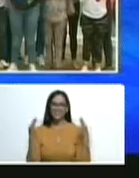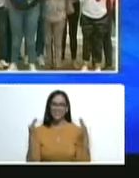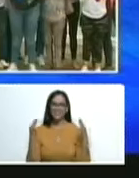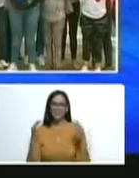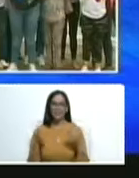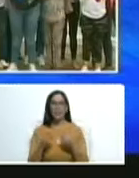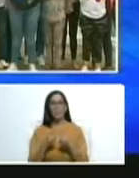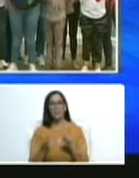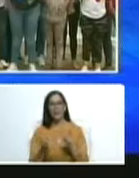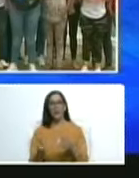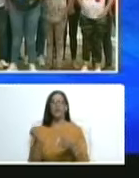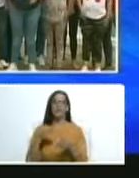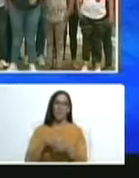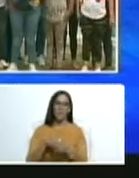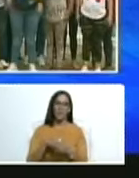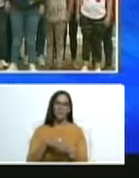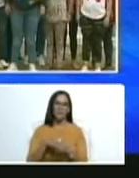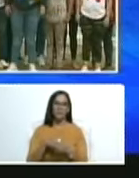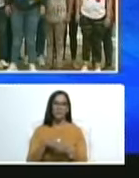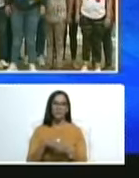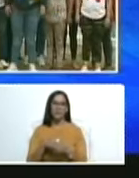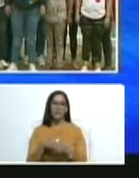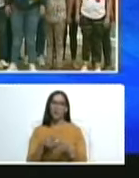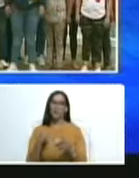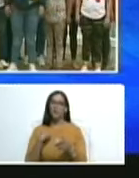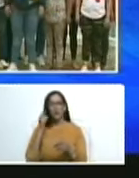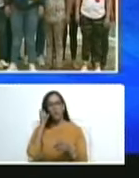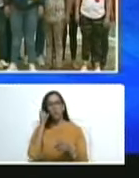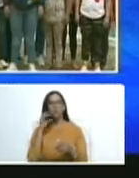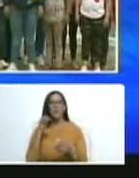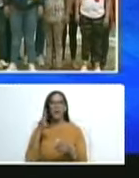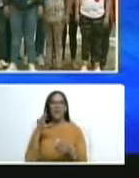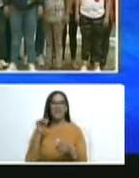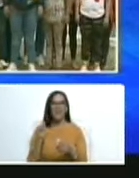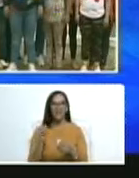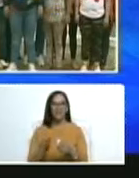Pero además te voy... Cuando yo escucho a María...